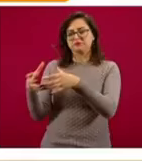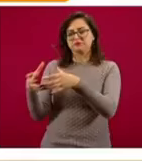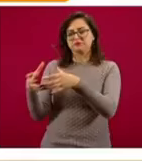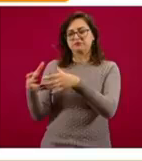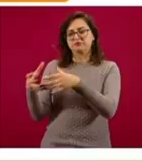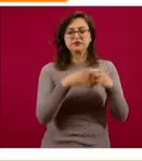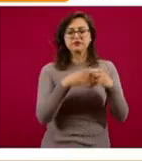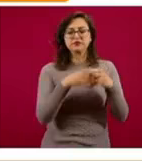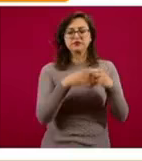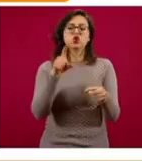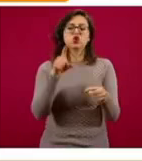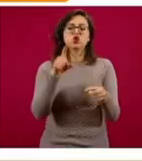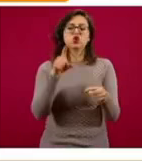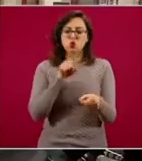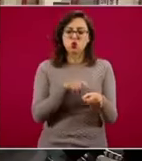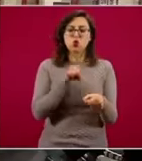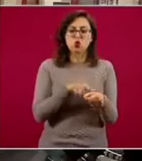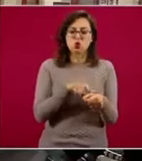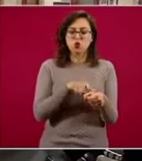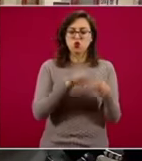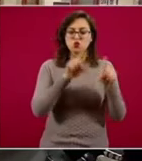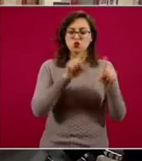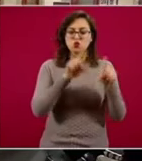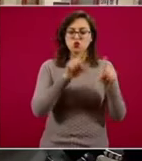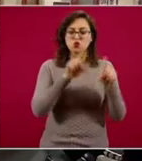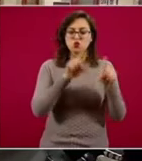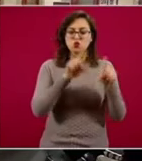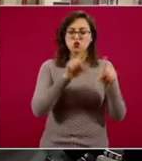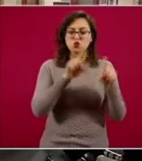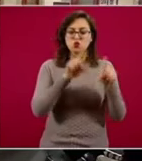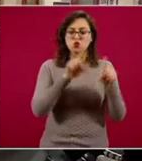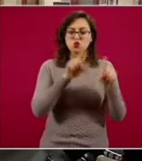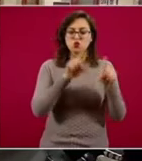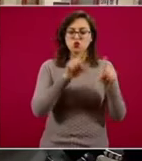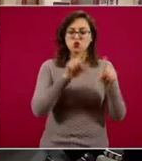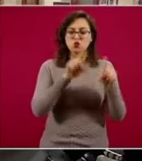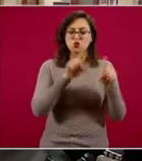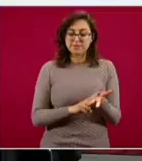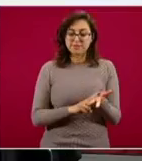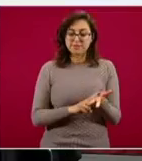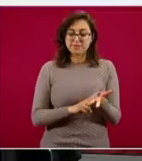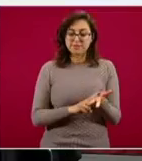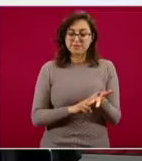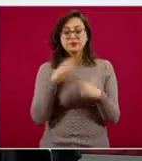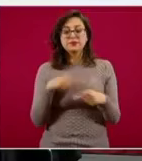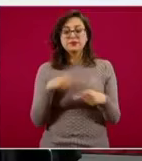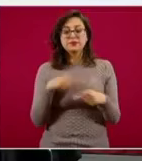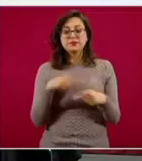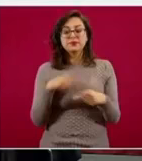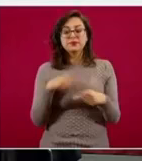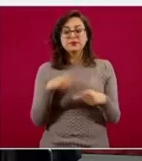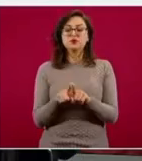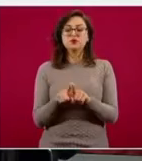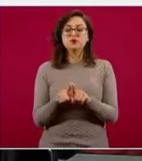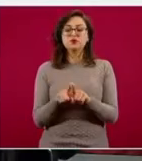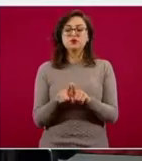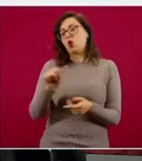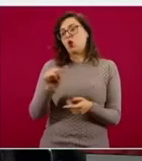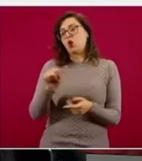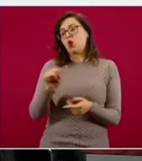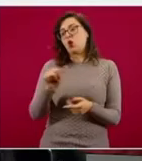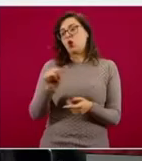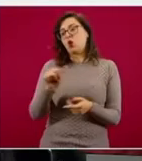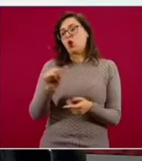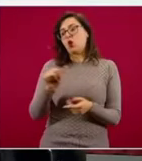que están precisamente distribuidas en las barras de color verde. Y así también para el día de hoy, a través de los diferentes